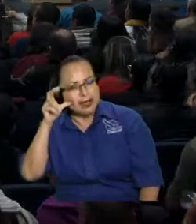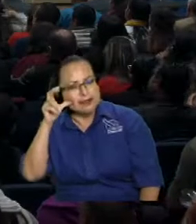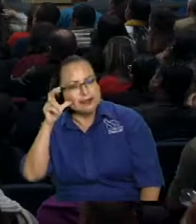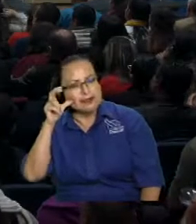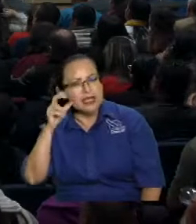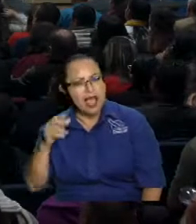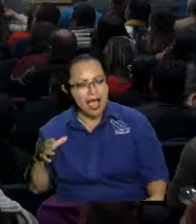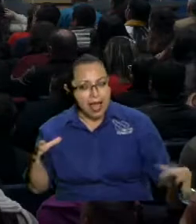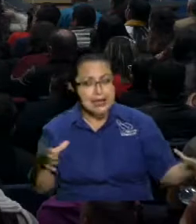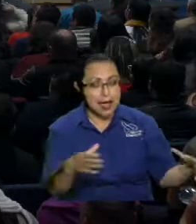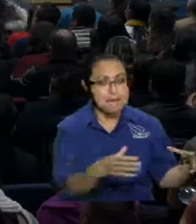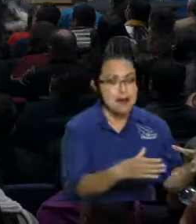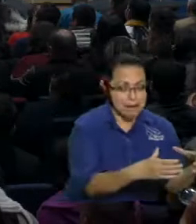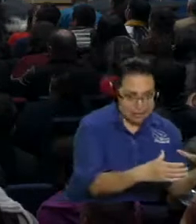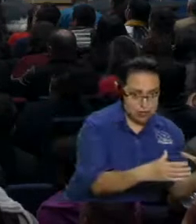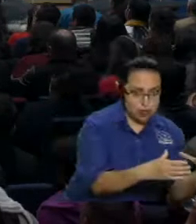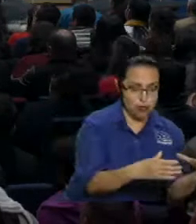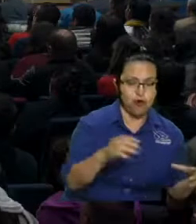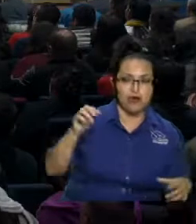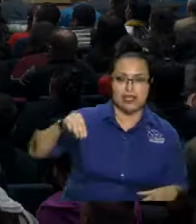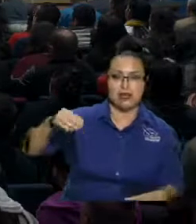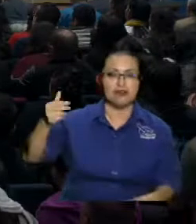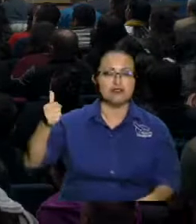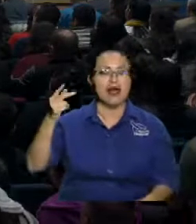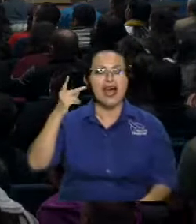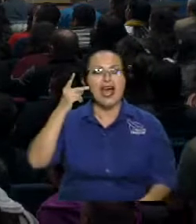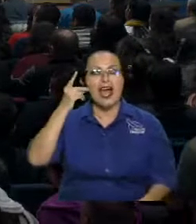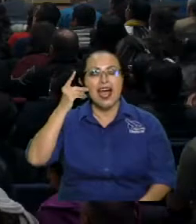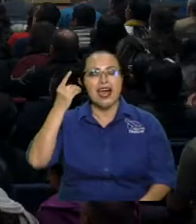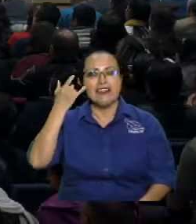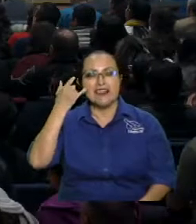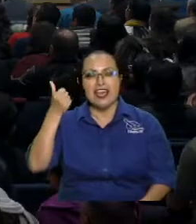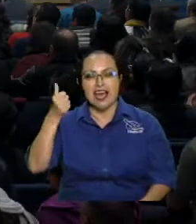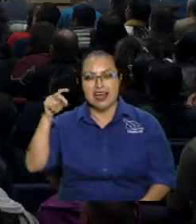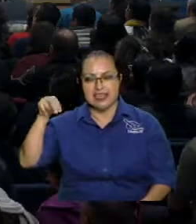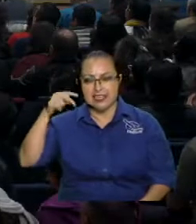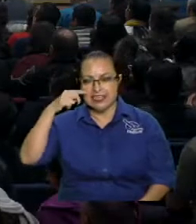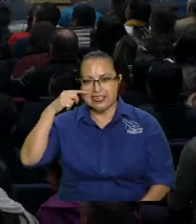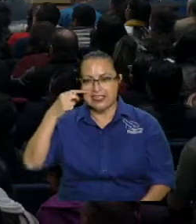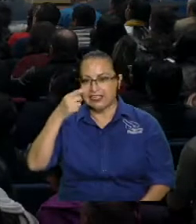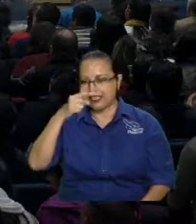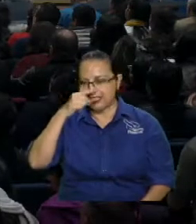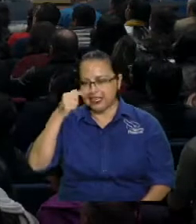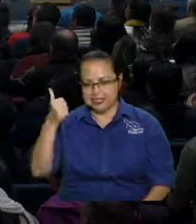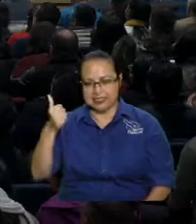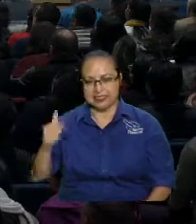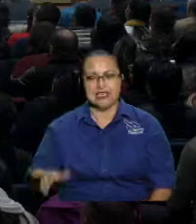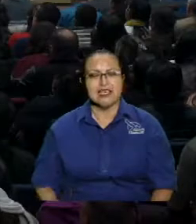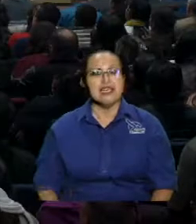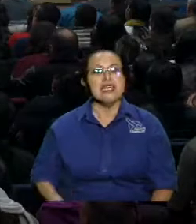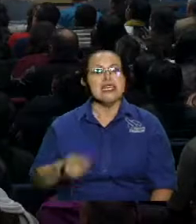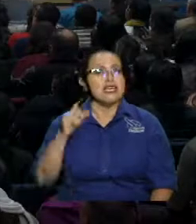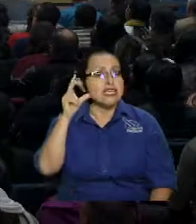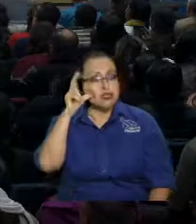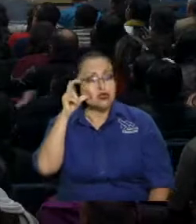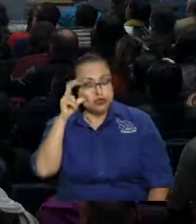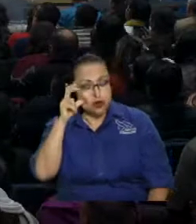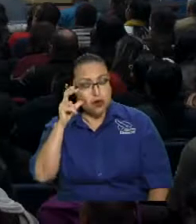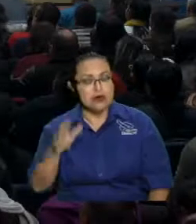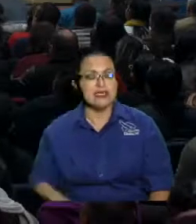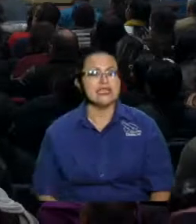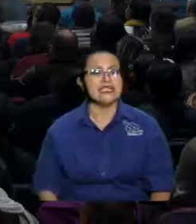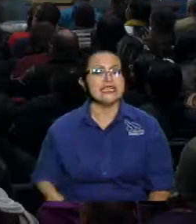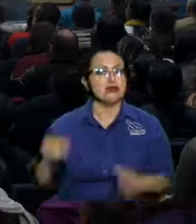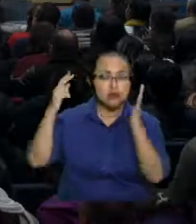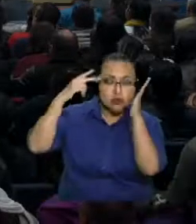tienes todavía duda. Entonces él desciende. Y oye que están platicando dos, y uno está diciendo a su compañero, anoche tuve un sueño, y el sueño